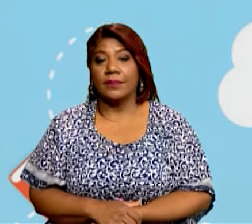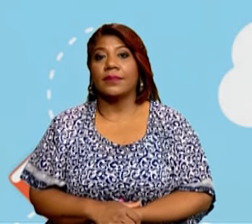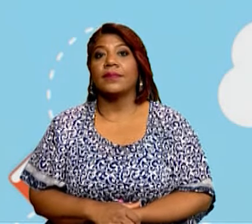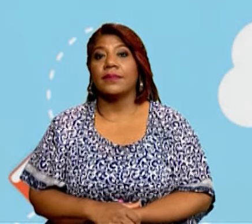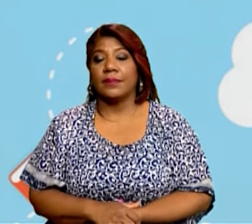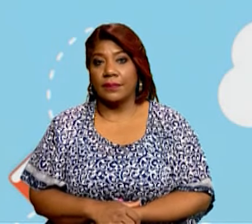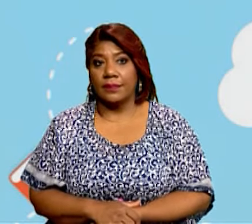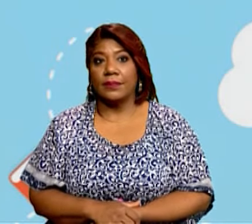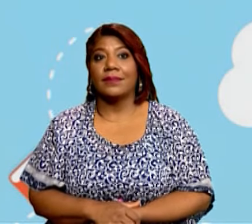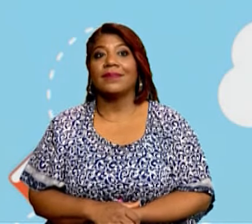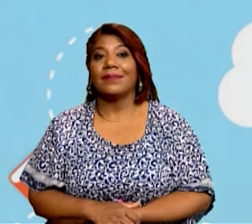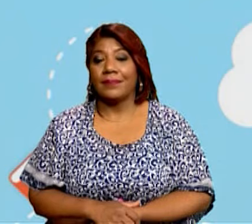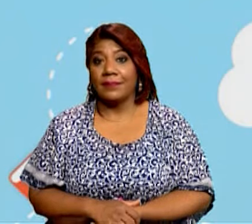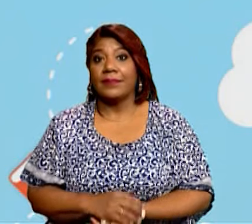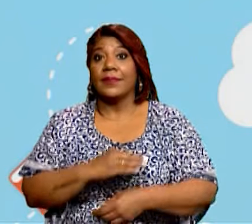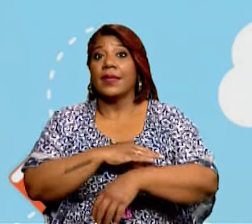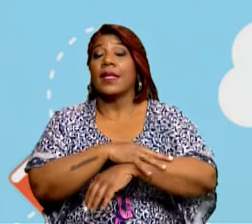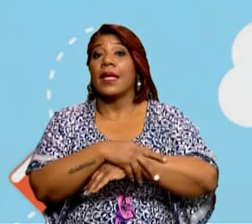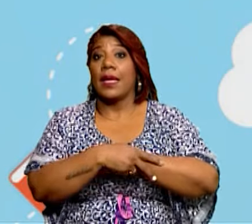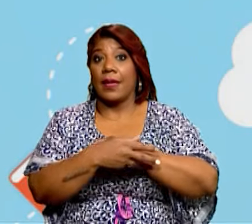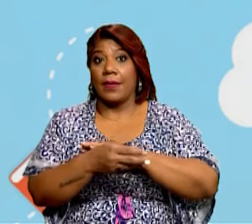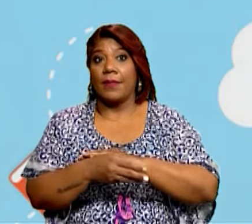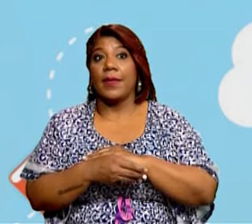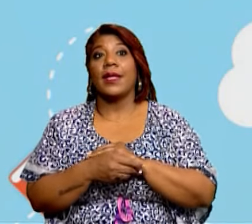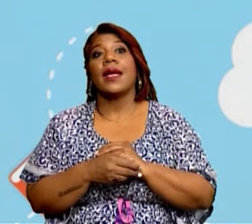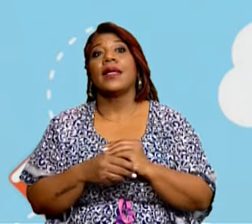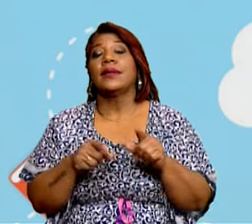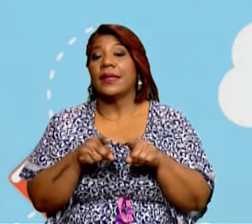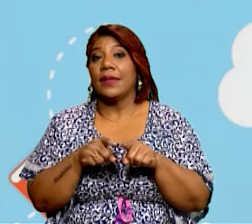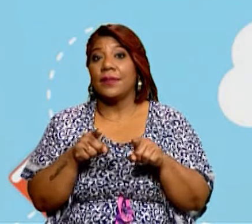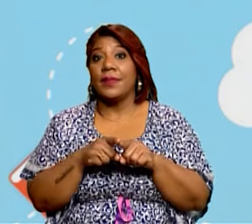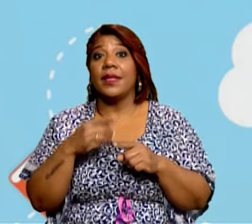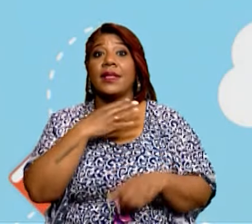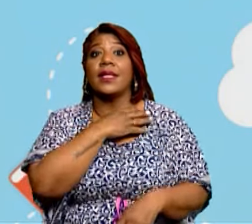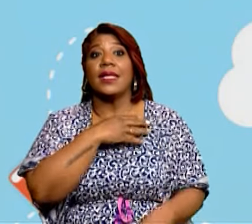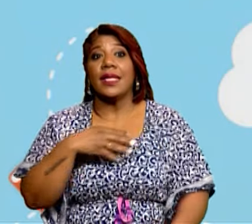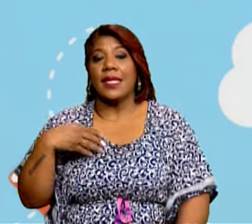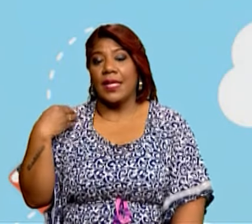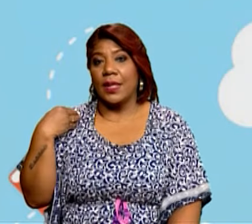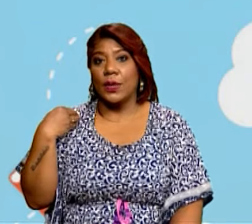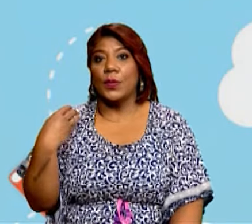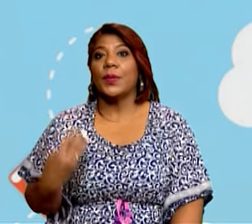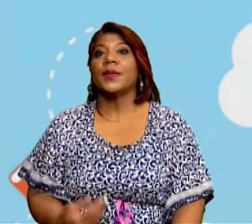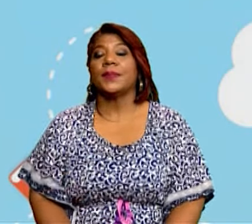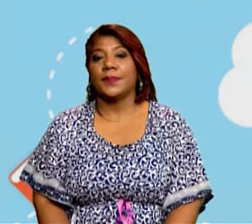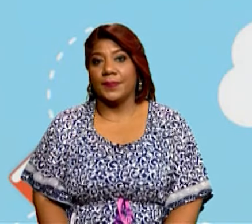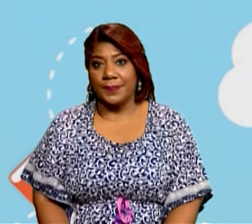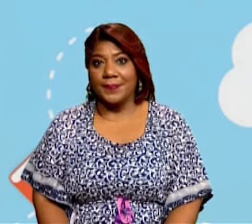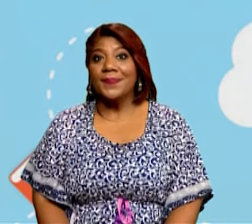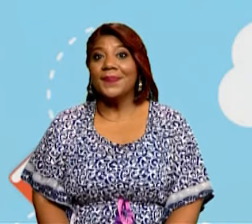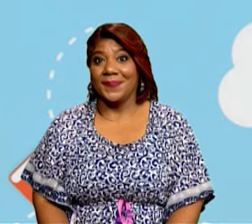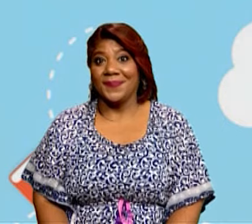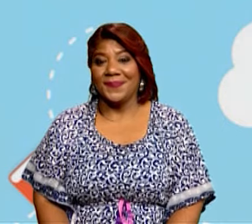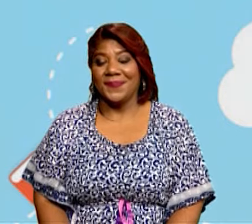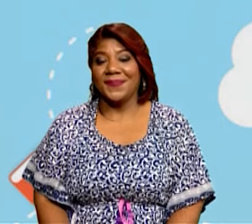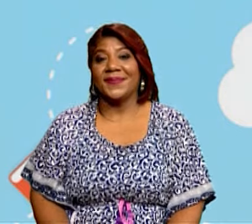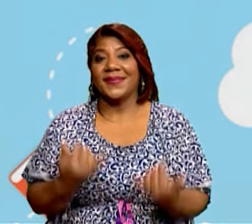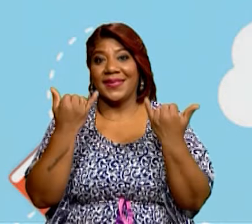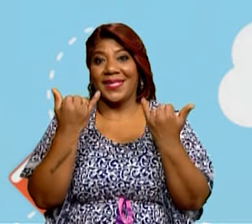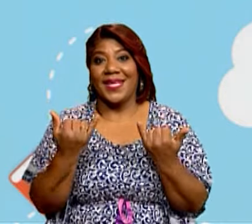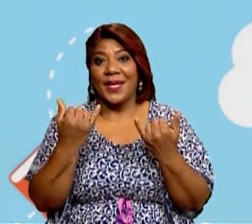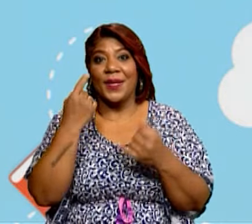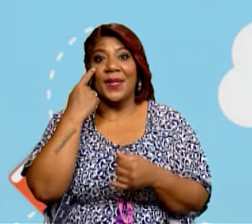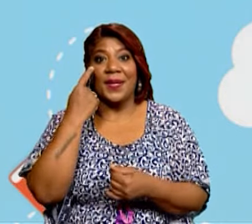la Emberaguaunán, la Nove y la Naso. ¿Correcto? Vamos a pasar entonces